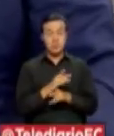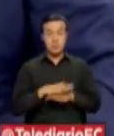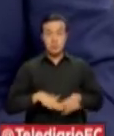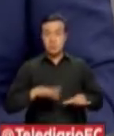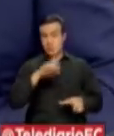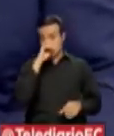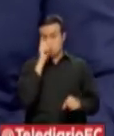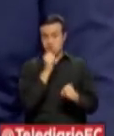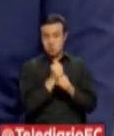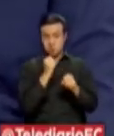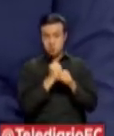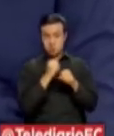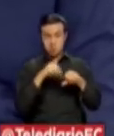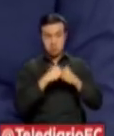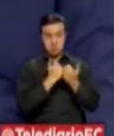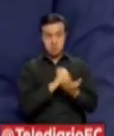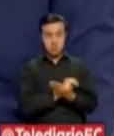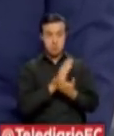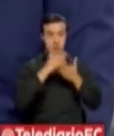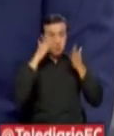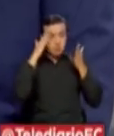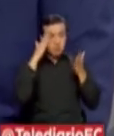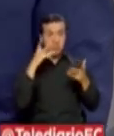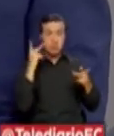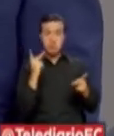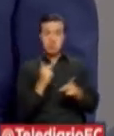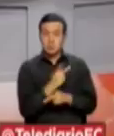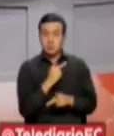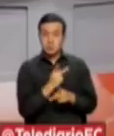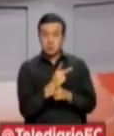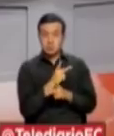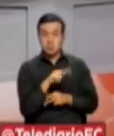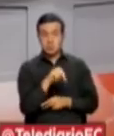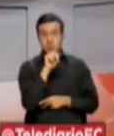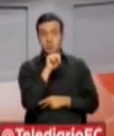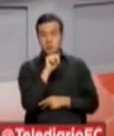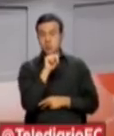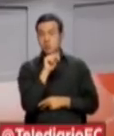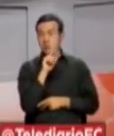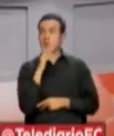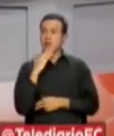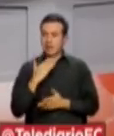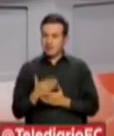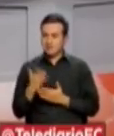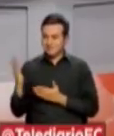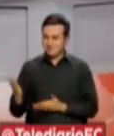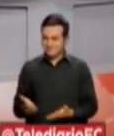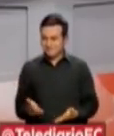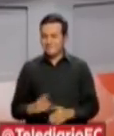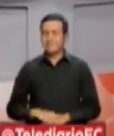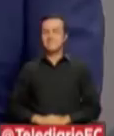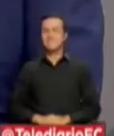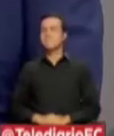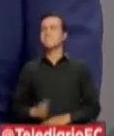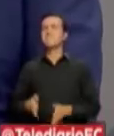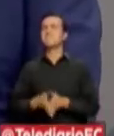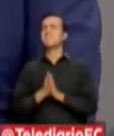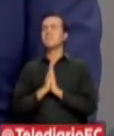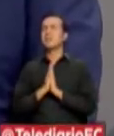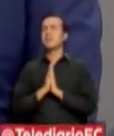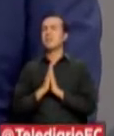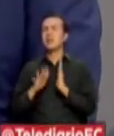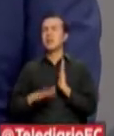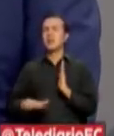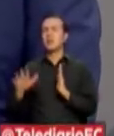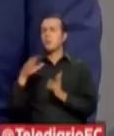trabajo de la legislatura para enfrentar la inseguridad en la frontera norte buenos días gracias por estar aquí que demanda que requiere gala